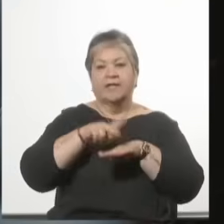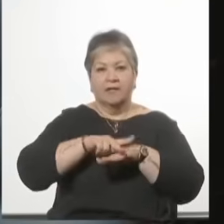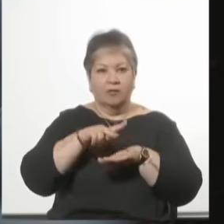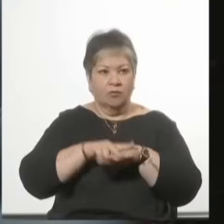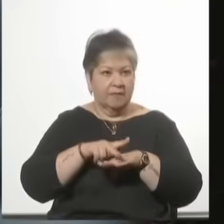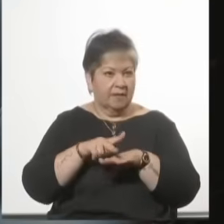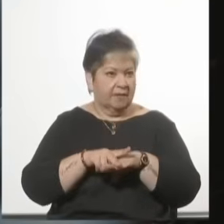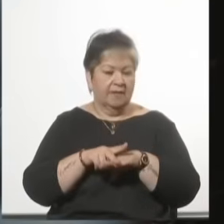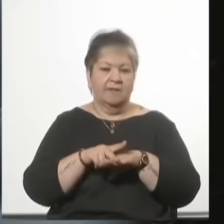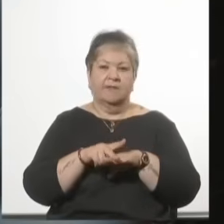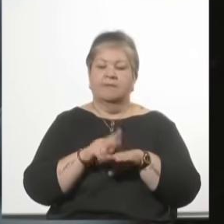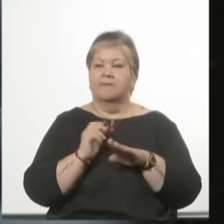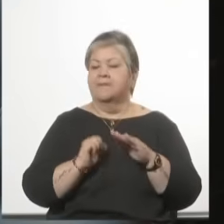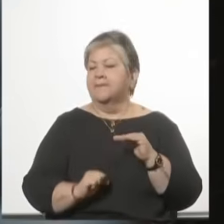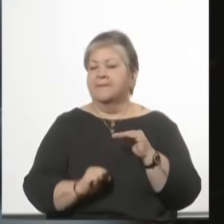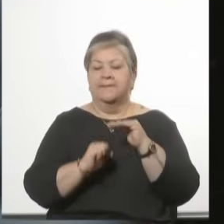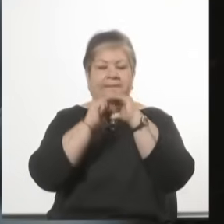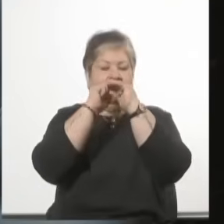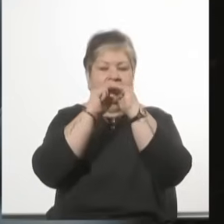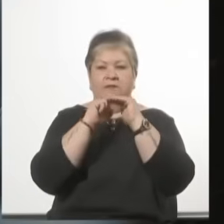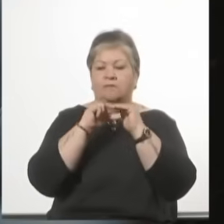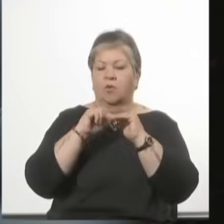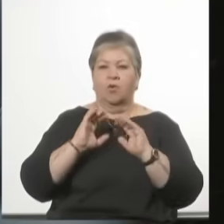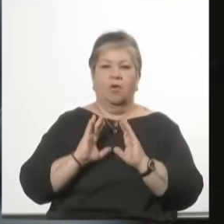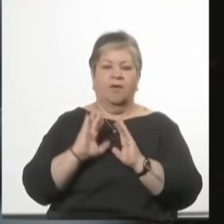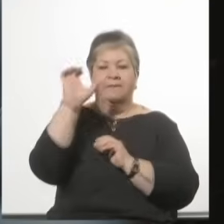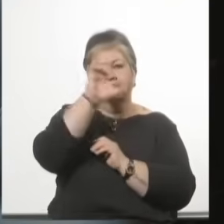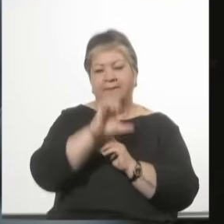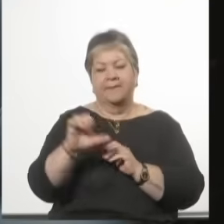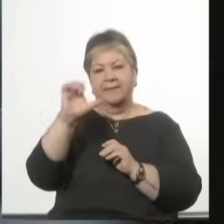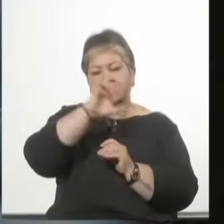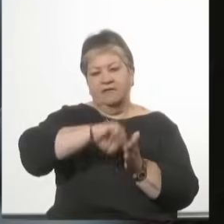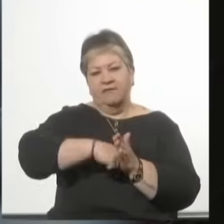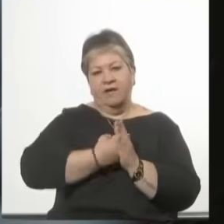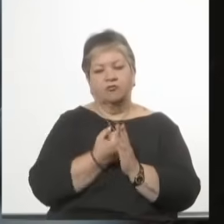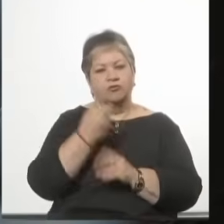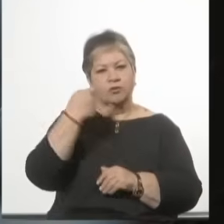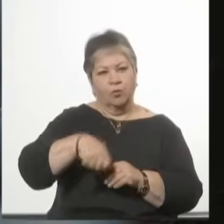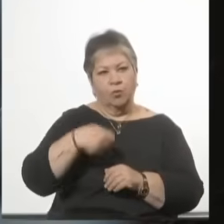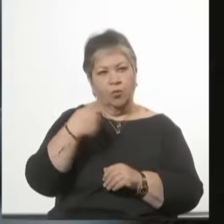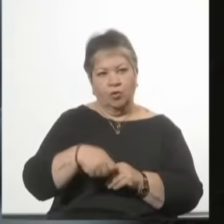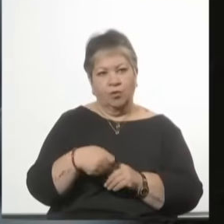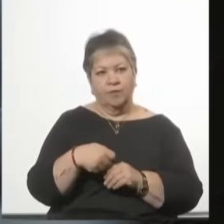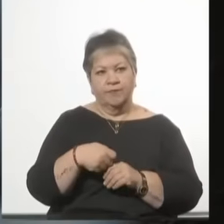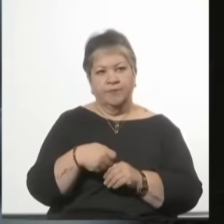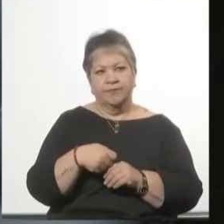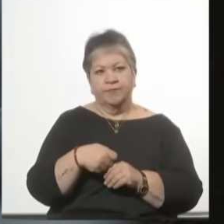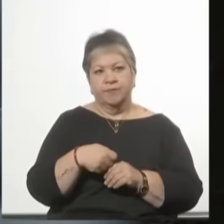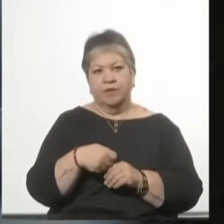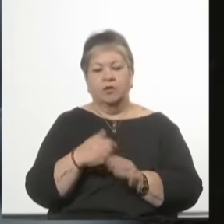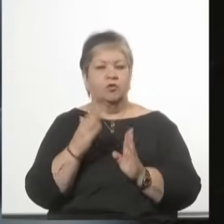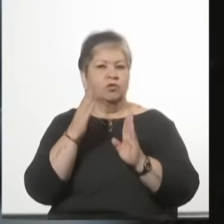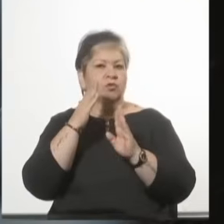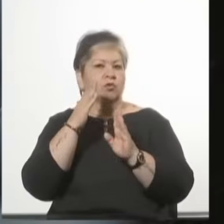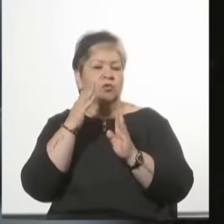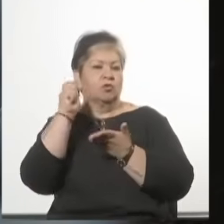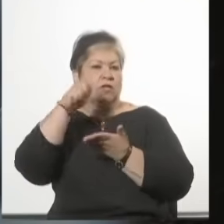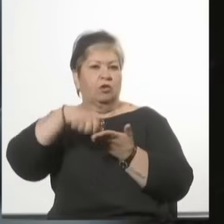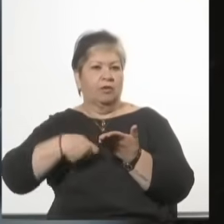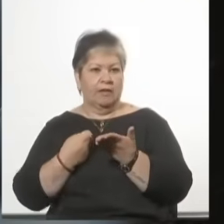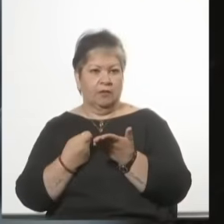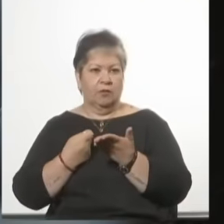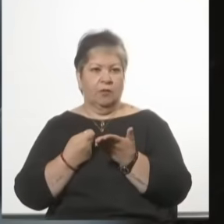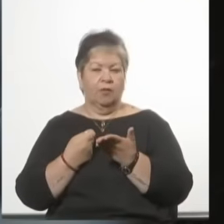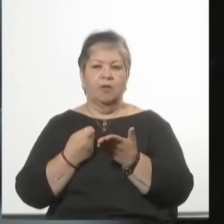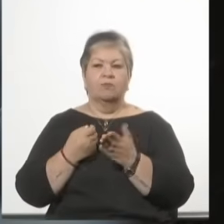la máxima entidad de supervisión en materia de seguros jamás fue requerido o contratado por parte de los